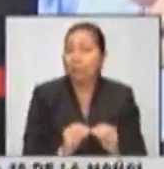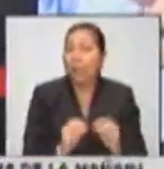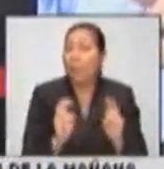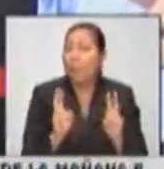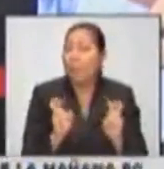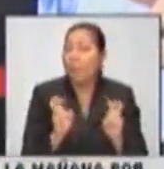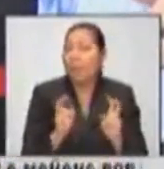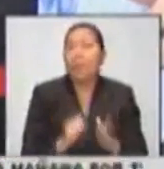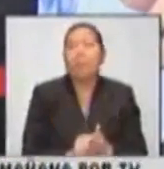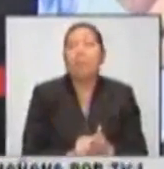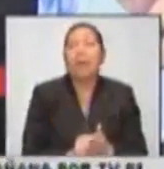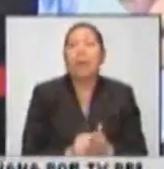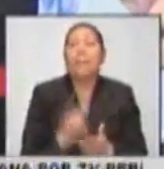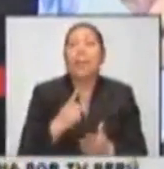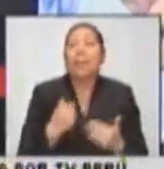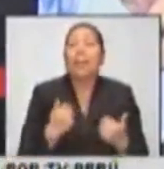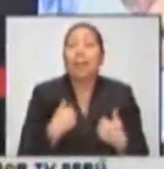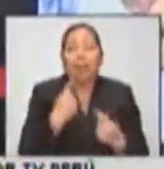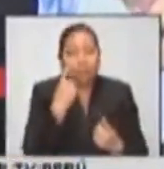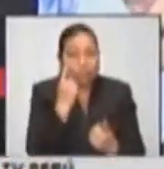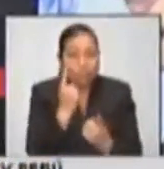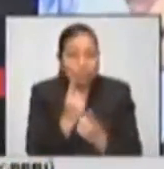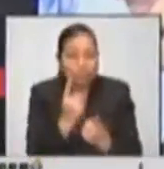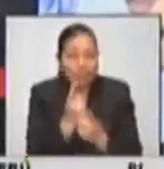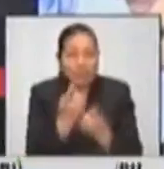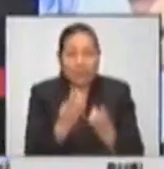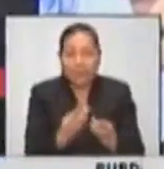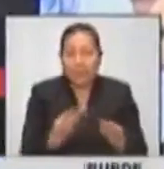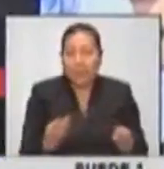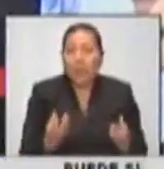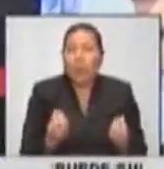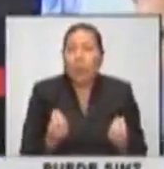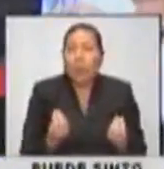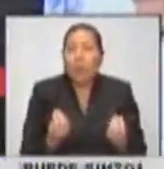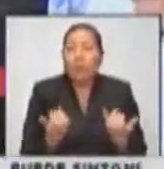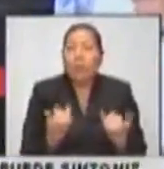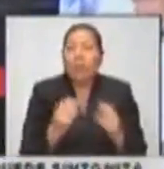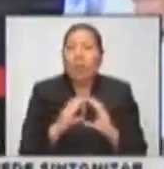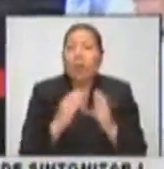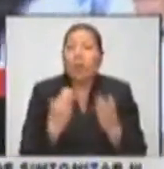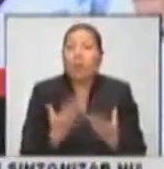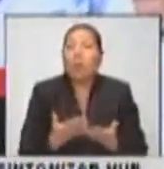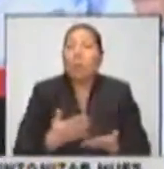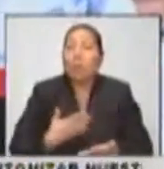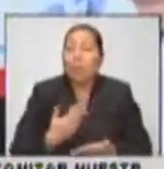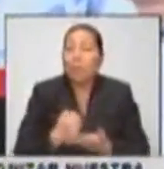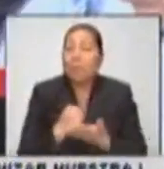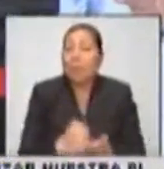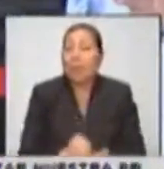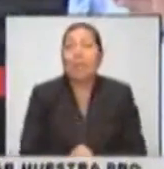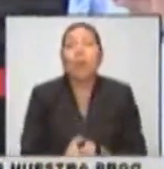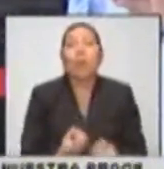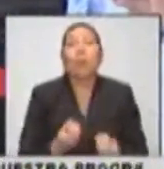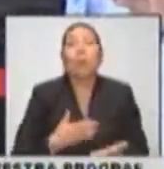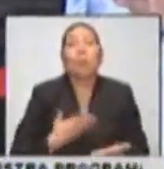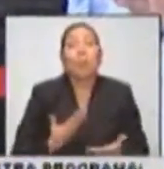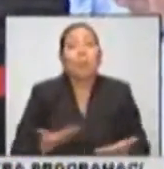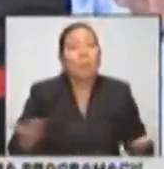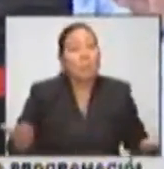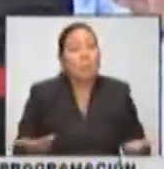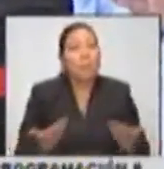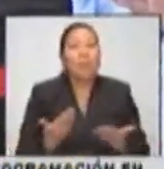primer paso para tener conocimiento de estas materias y ver cómo desde el Congreso podemos ayudar, cómo podemos